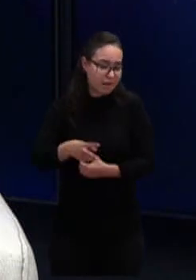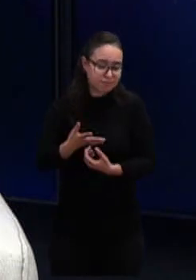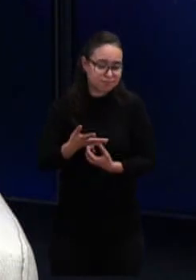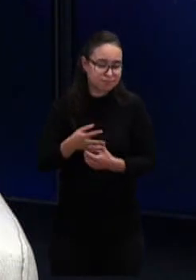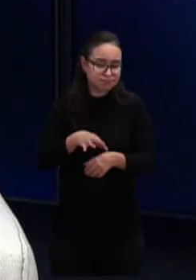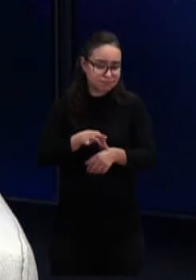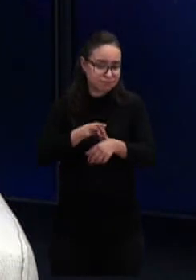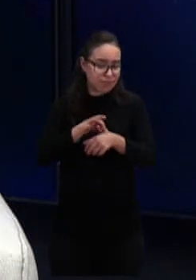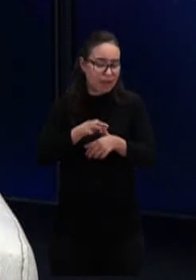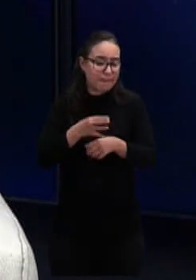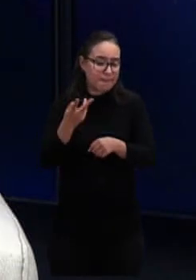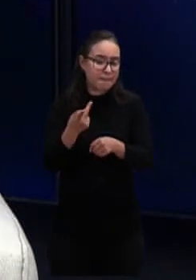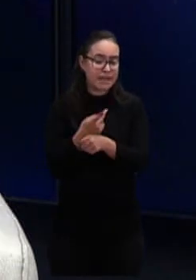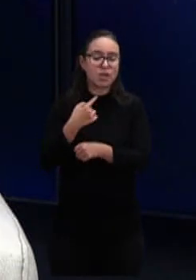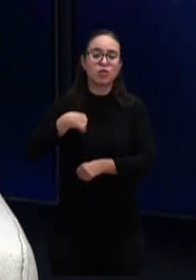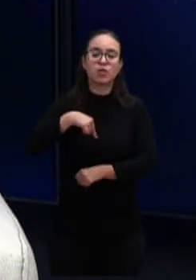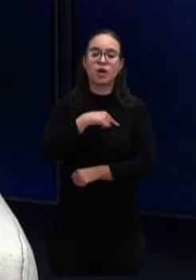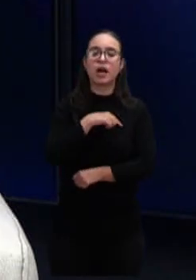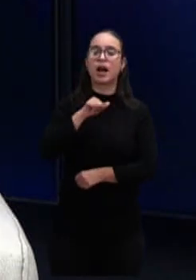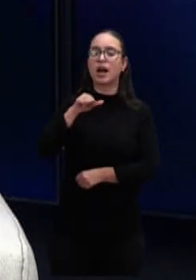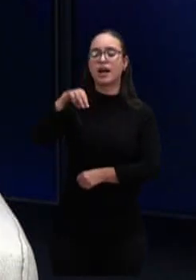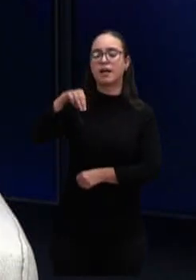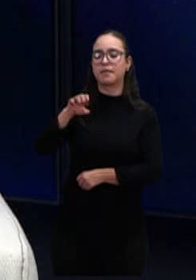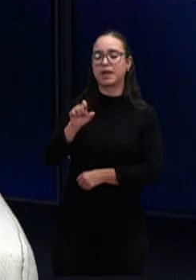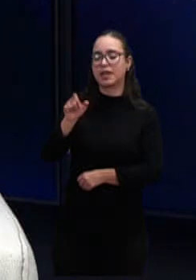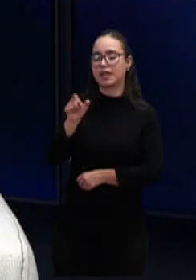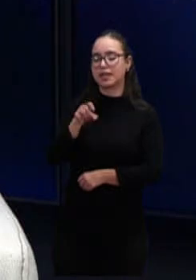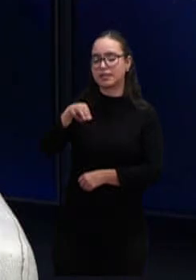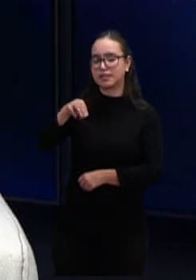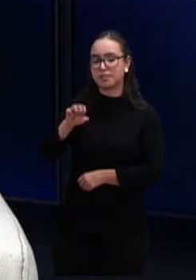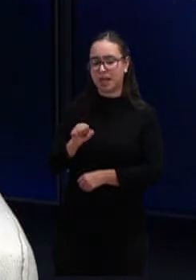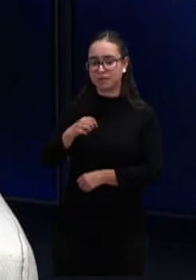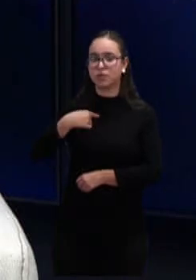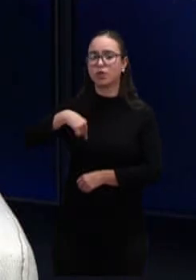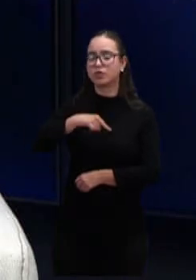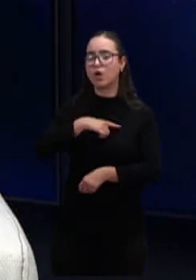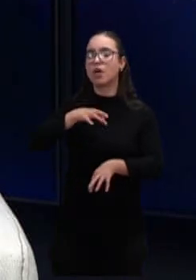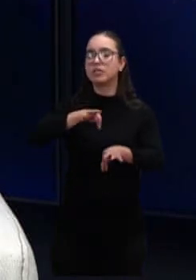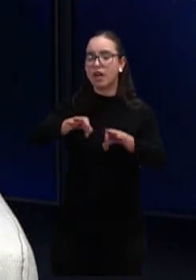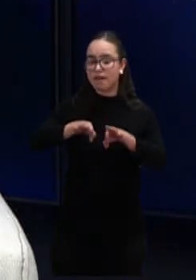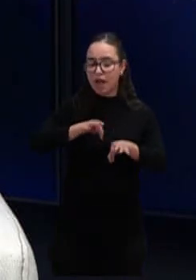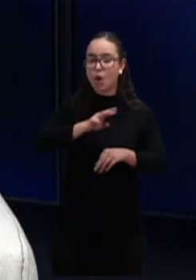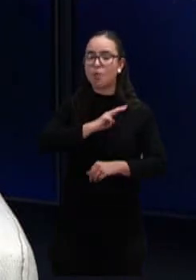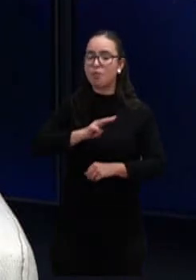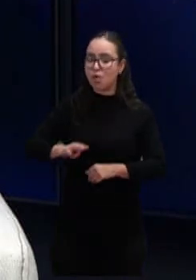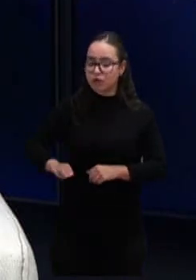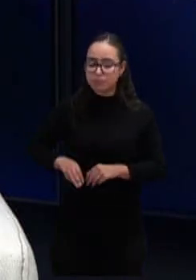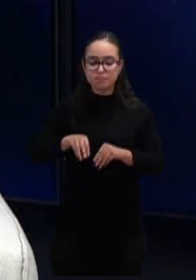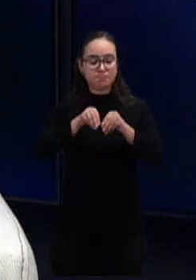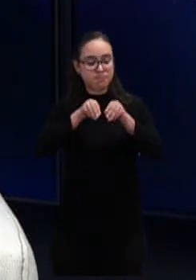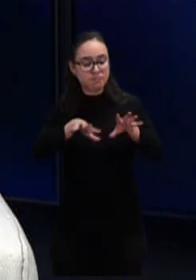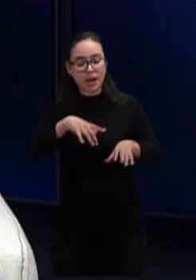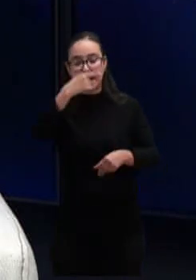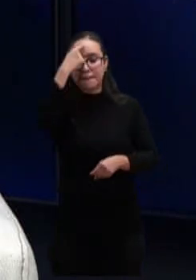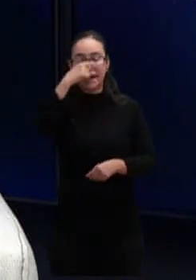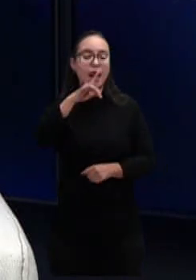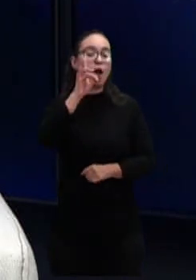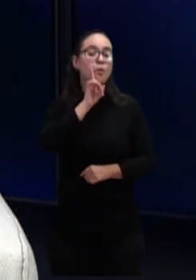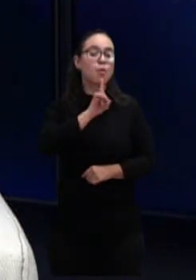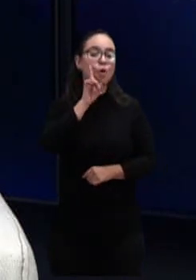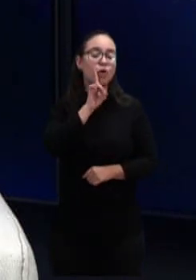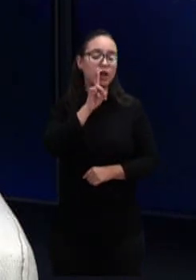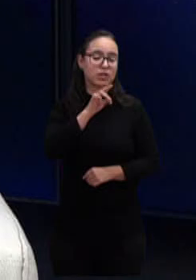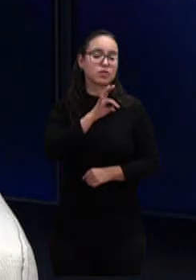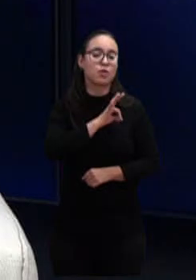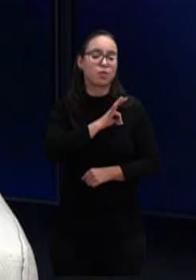desde amics may estaremos trabajando para llegar a todos esos municipios y poder también trabajar con todas estas mujeres que yo estoy segura que ya están